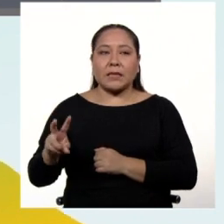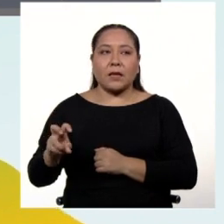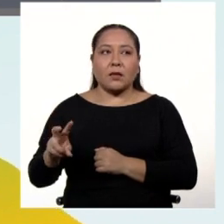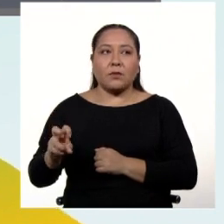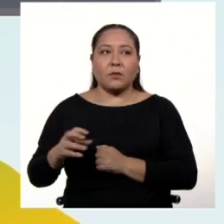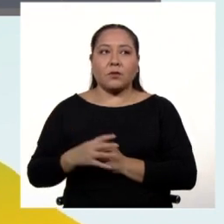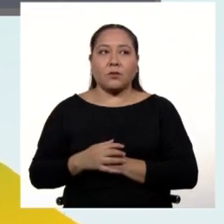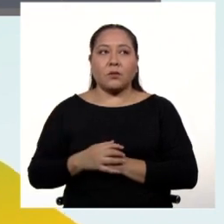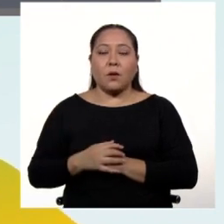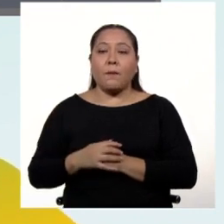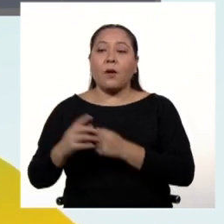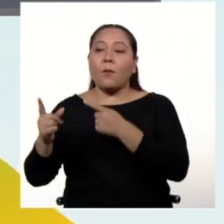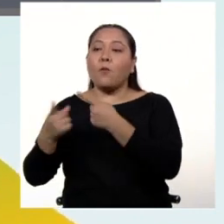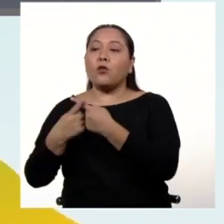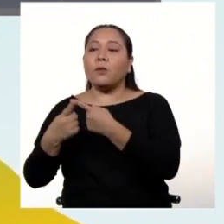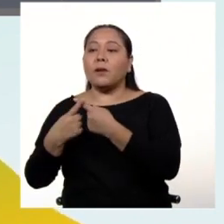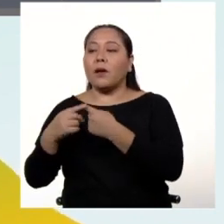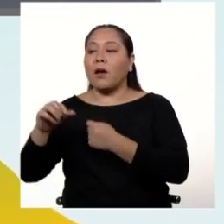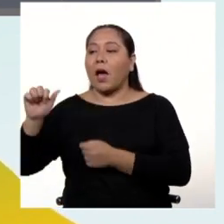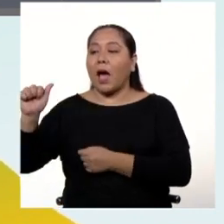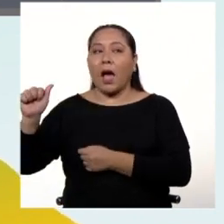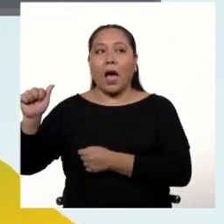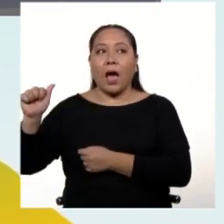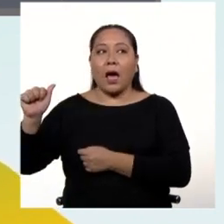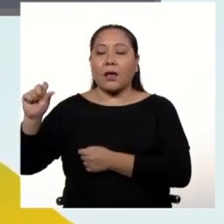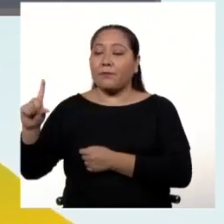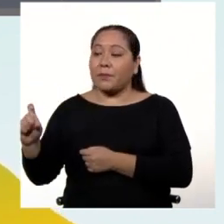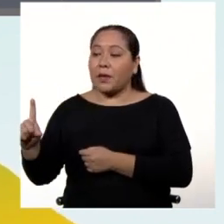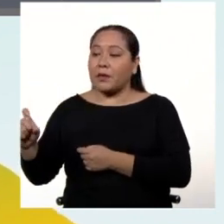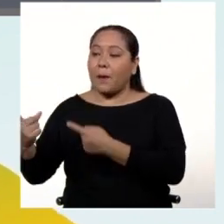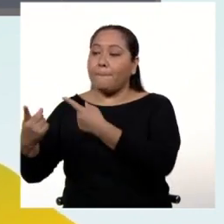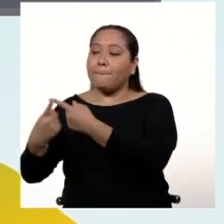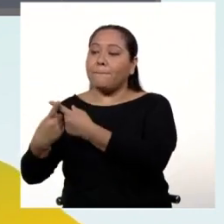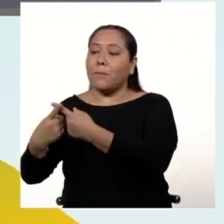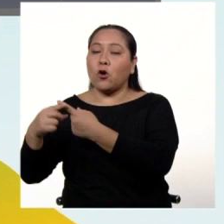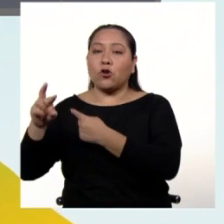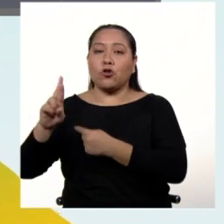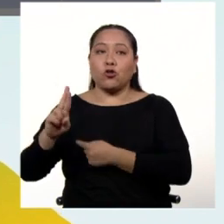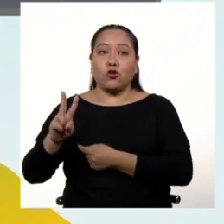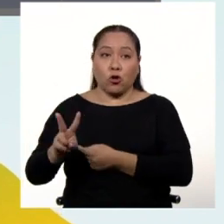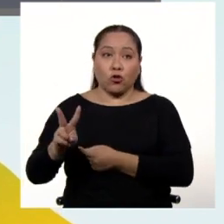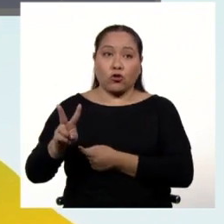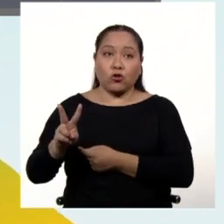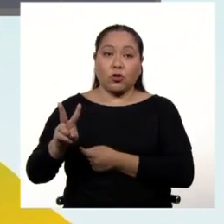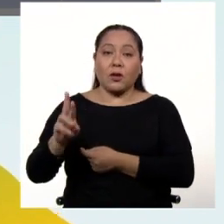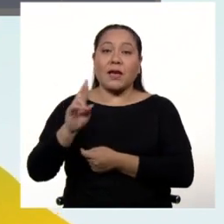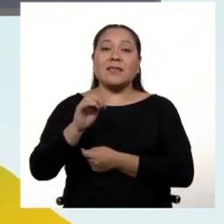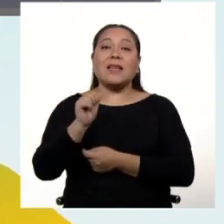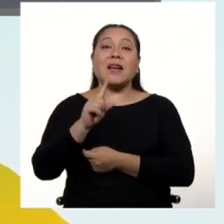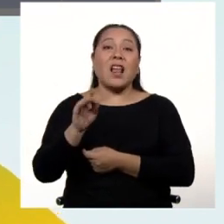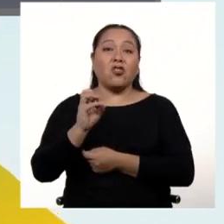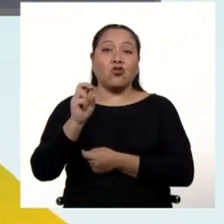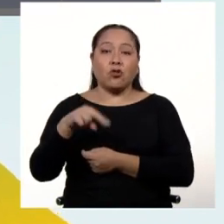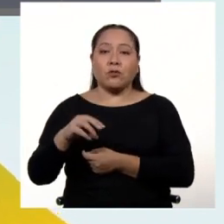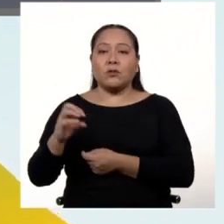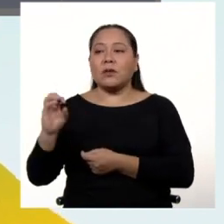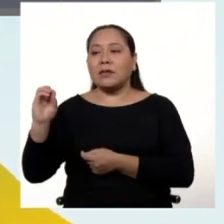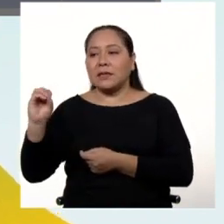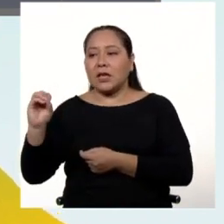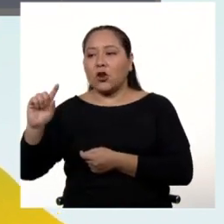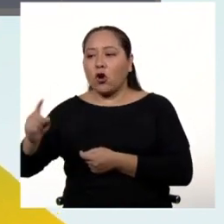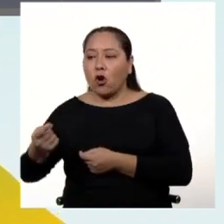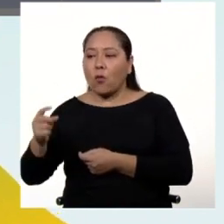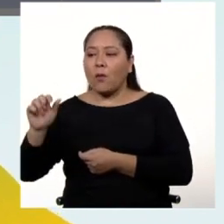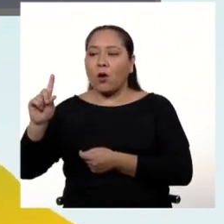céntimos porque multiplicamos el primer término por la razón R que es igual a 2, es decir, 0,10